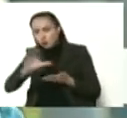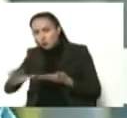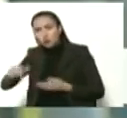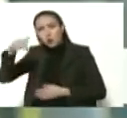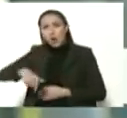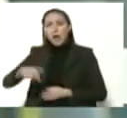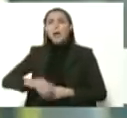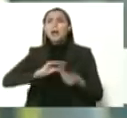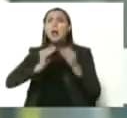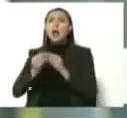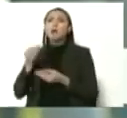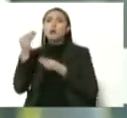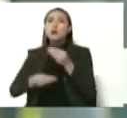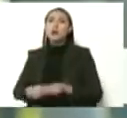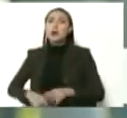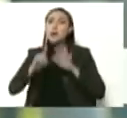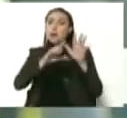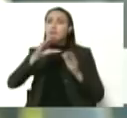en la comunidad, en las